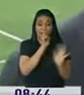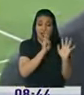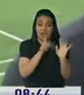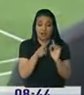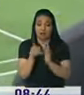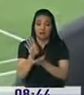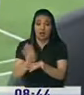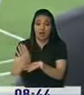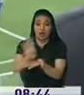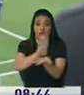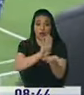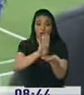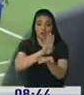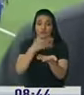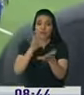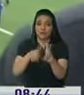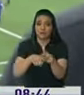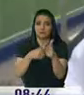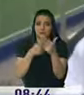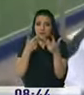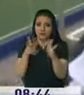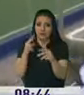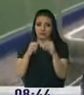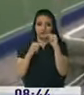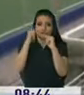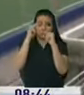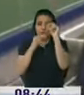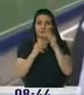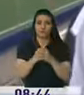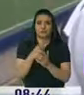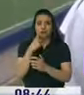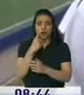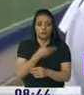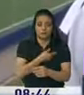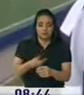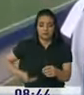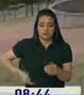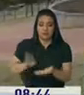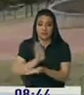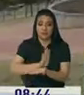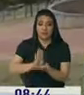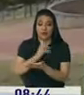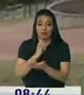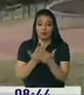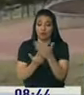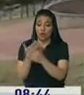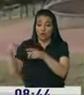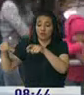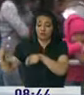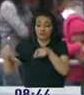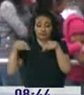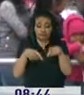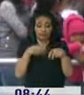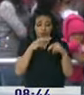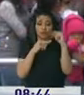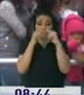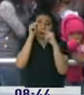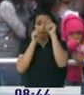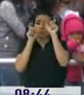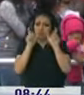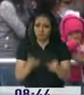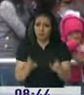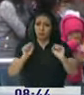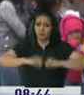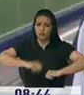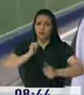del noroccidente de Quito ya ha iniciado su construcción. Jaime Chango, presidente barrial, señaló que con la nueva infraestructura los moradores podrán realizar